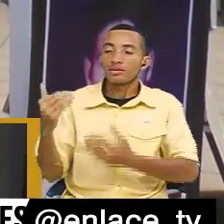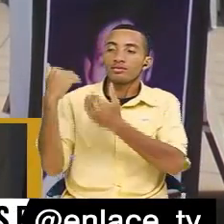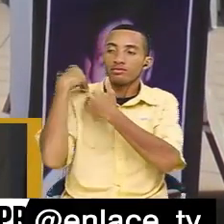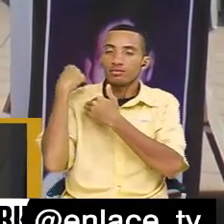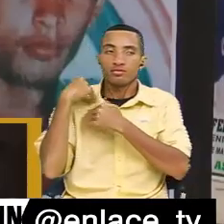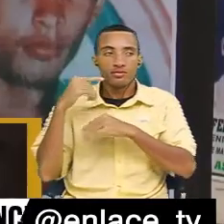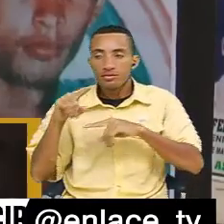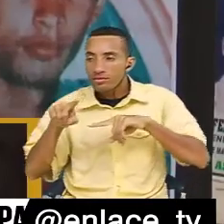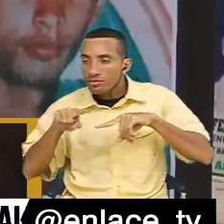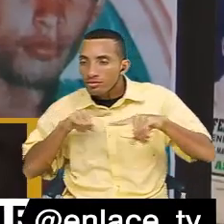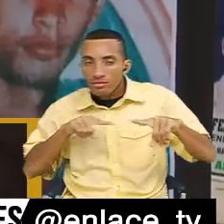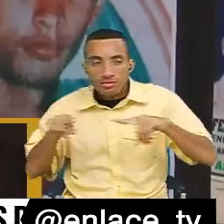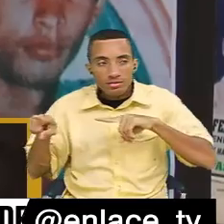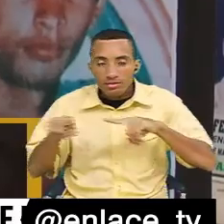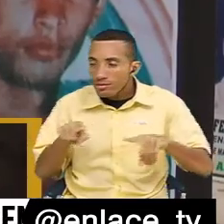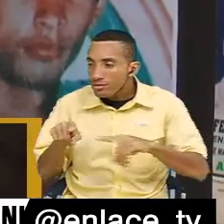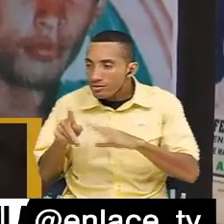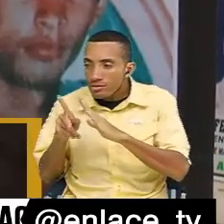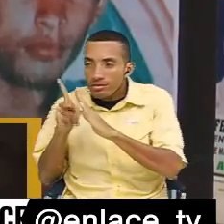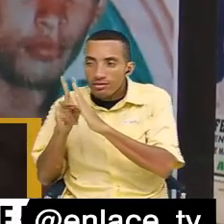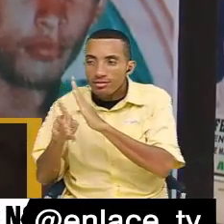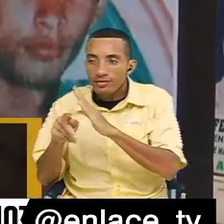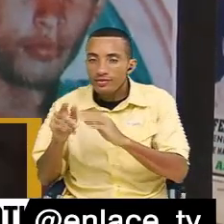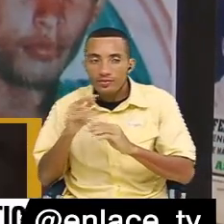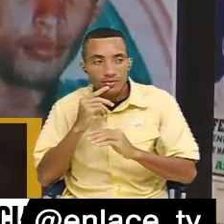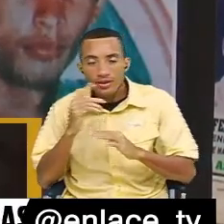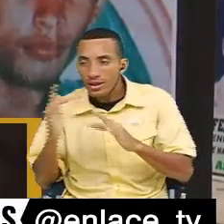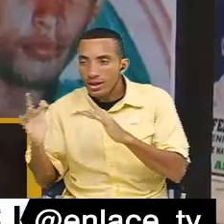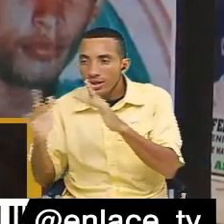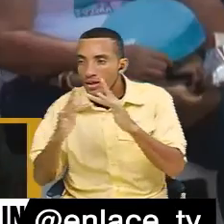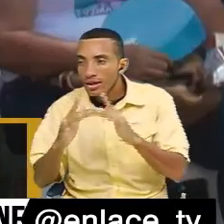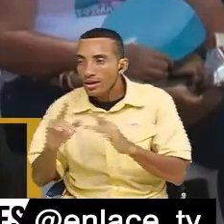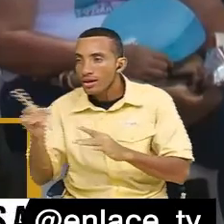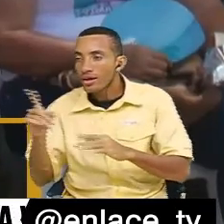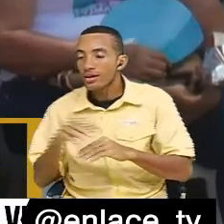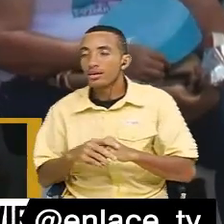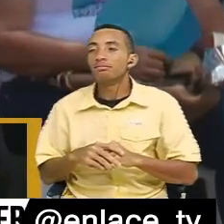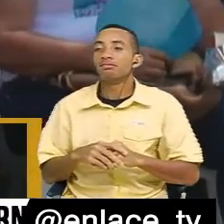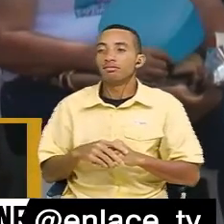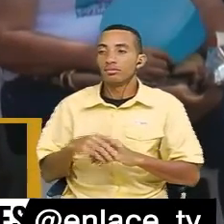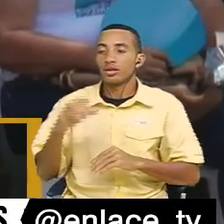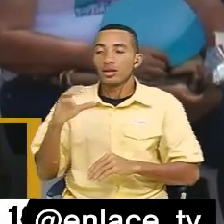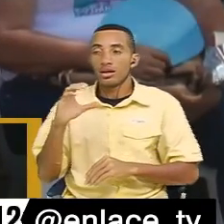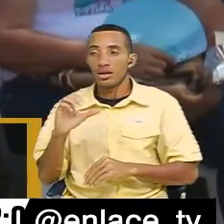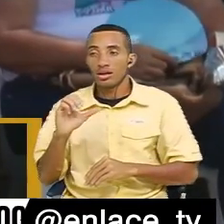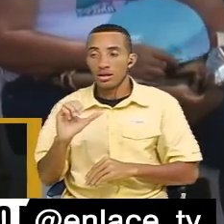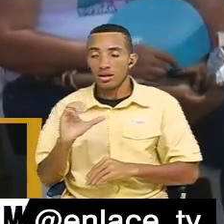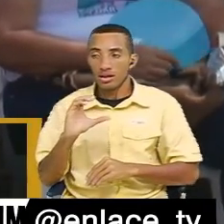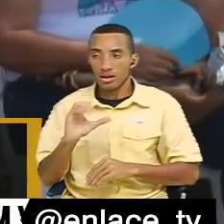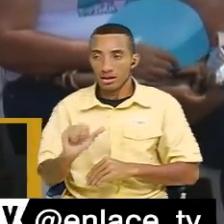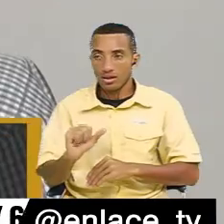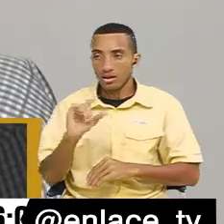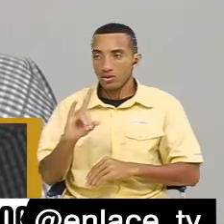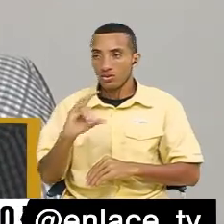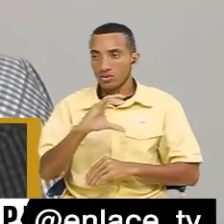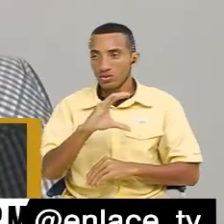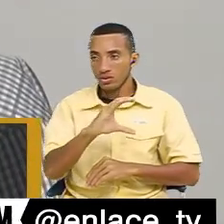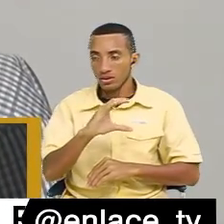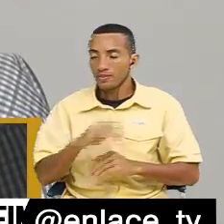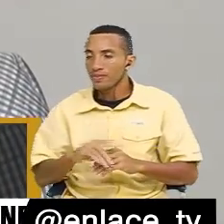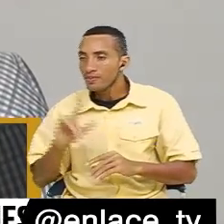coordinar lo que tiene que ver con la relación del paramilitarismo, en este caso de las AUSAC, de Camilo Morantes, con